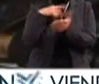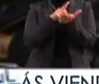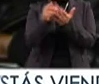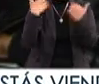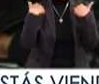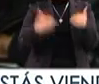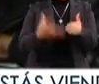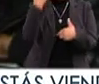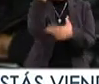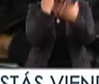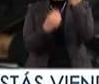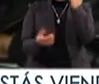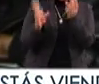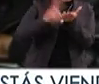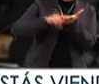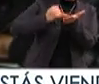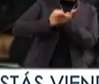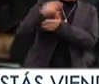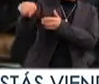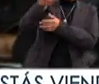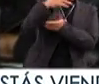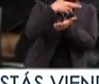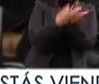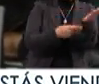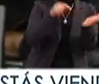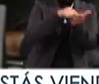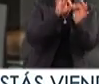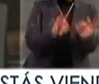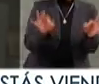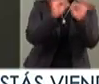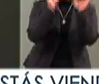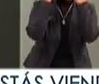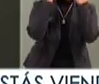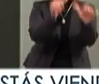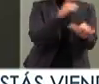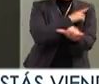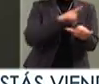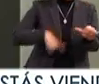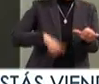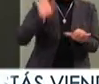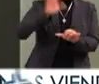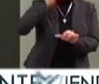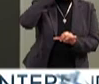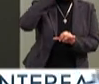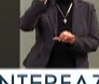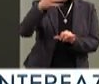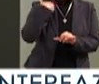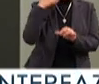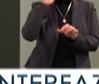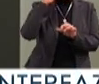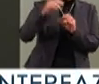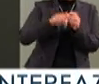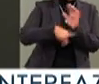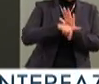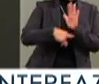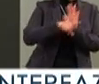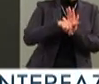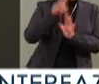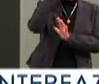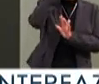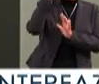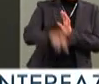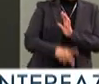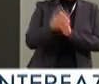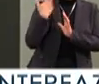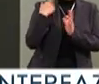y a valores democráticos, es un objetivo de política educativa prioritaria. A veces esto se ha olvidado, se olvidado y las consecuencias han sido muy negativas. Las